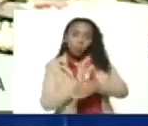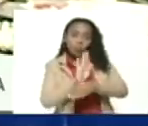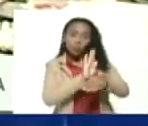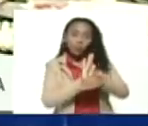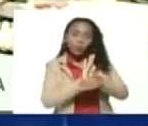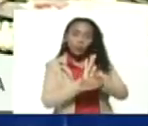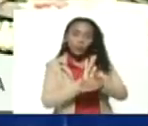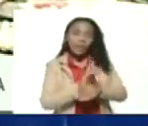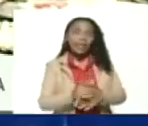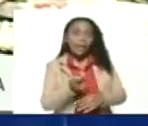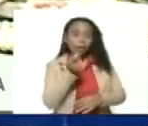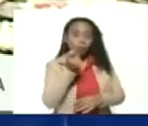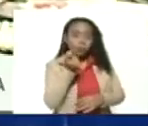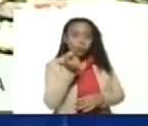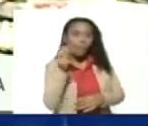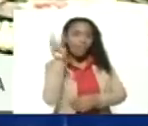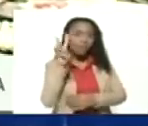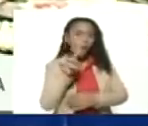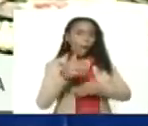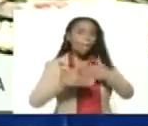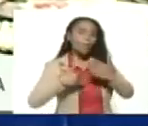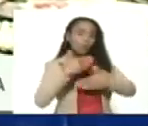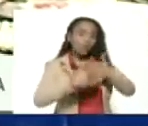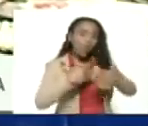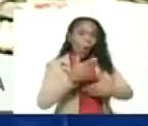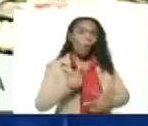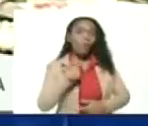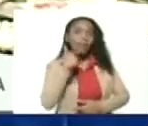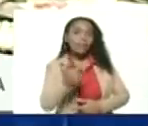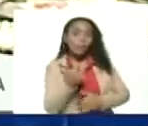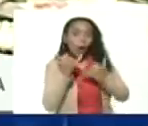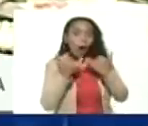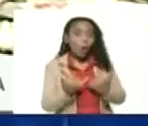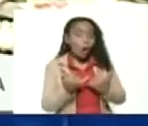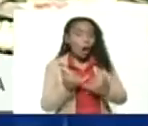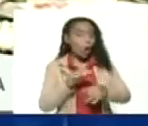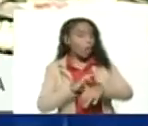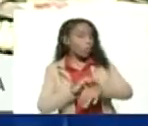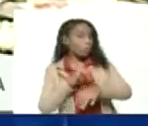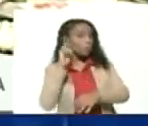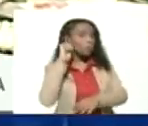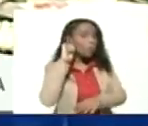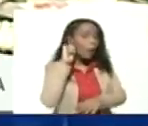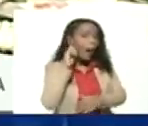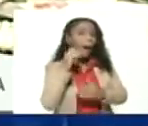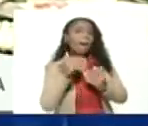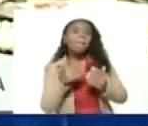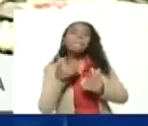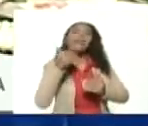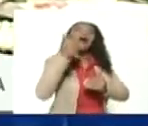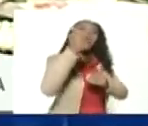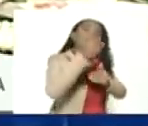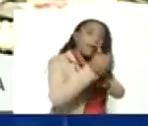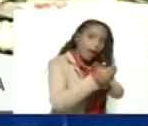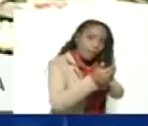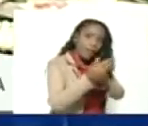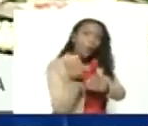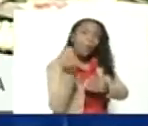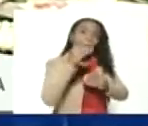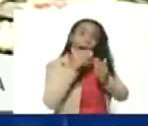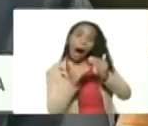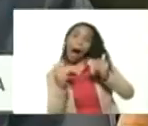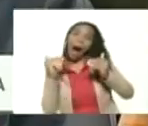venezolana para la producción y, como decíamos ahora con la doctora Margaret, más adelante con los más